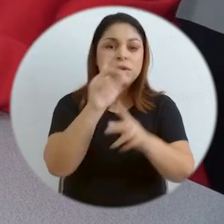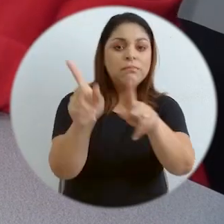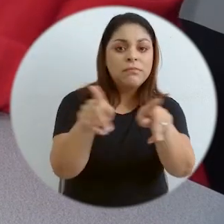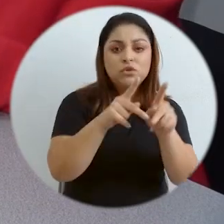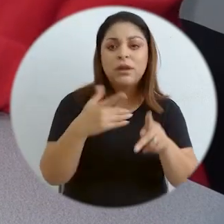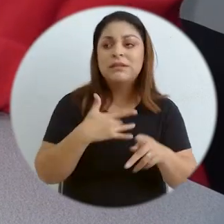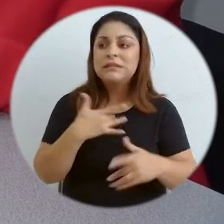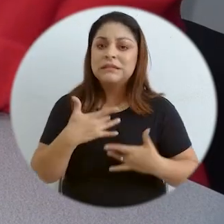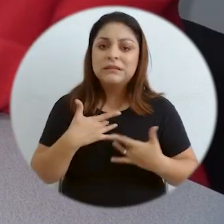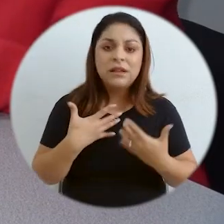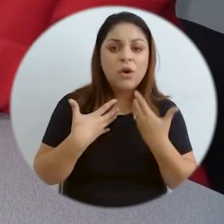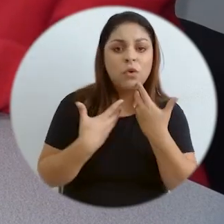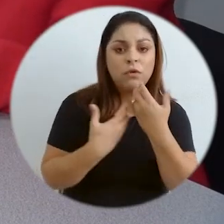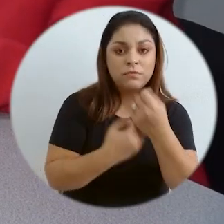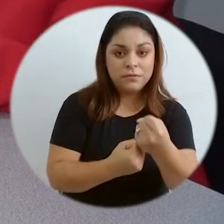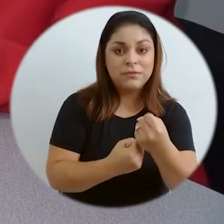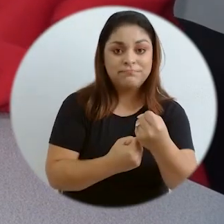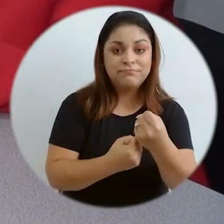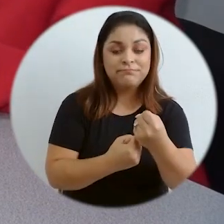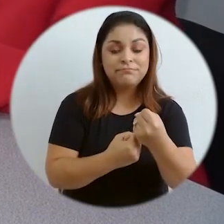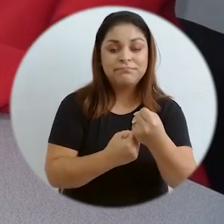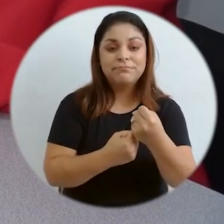las que se sienta en confianza,